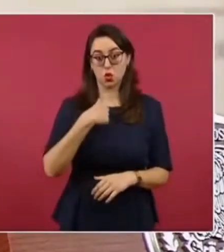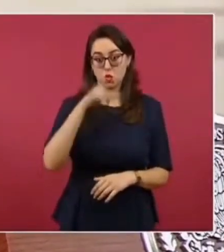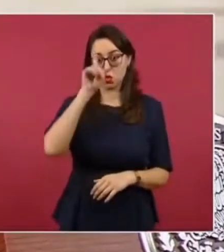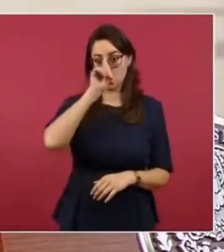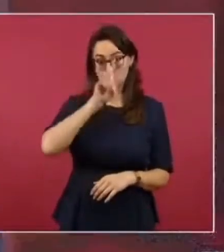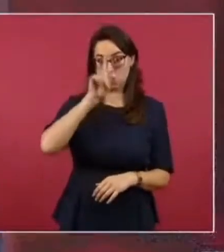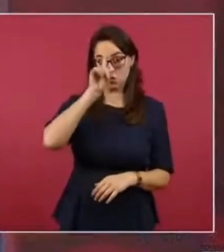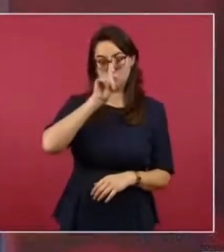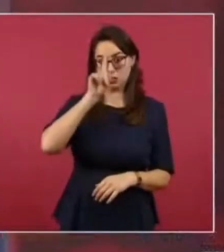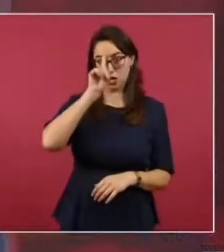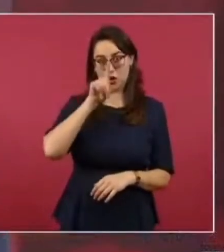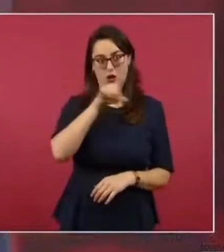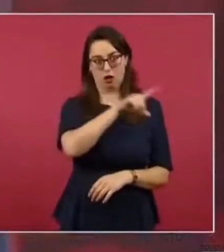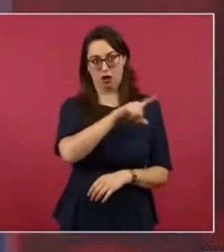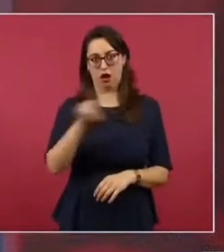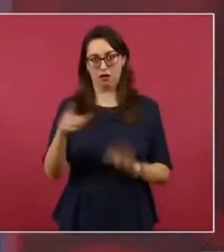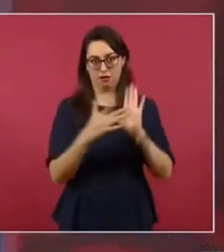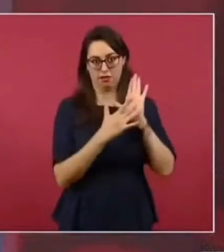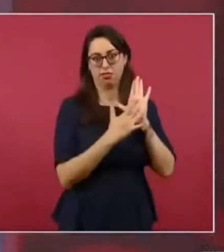porque me están plagiando.